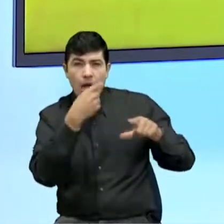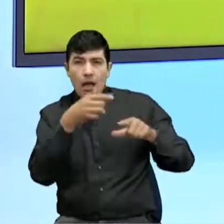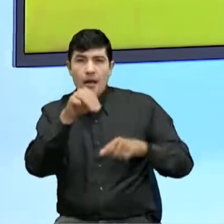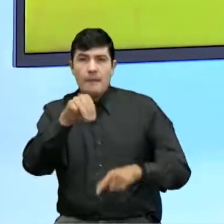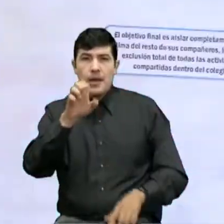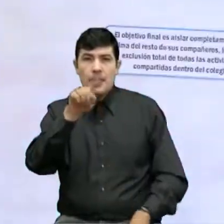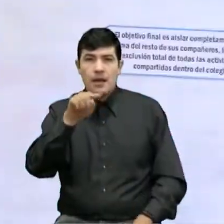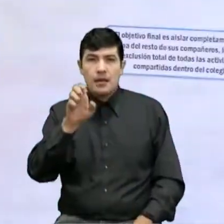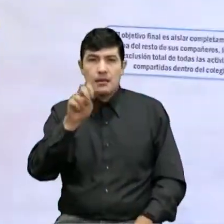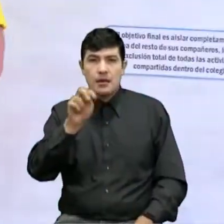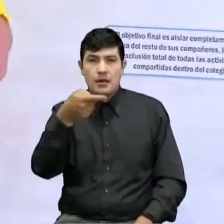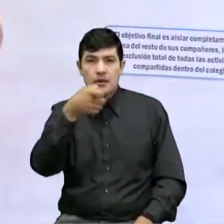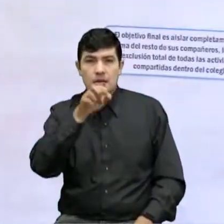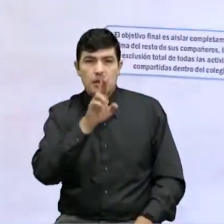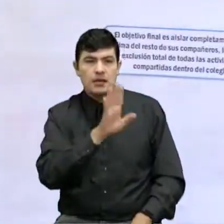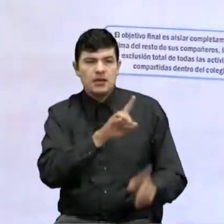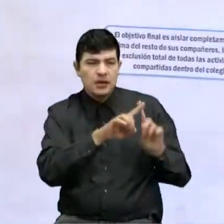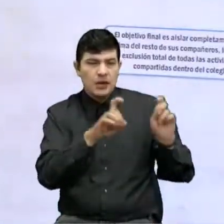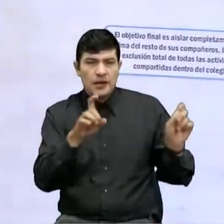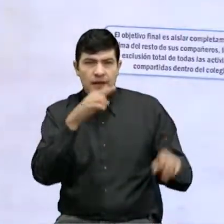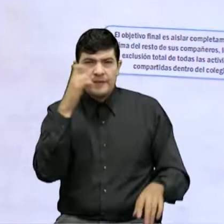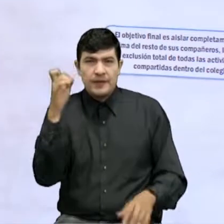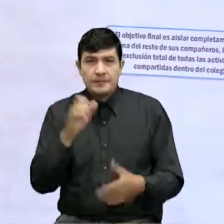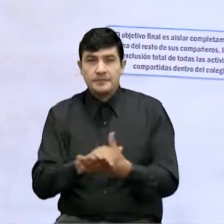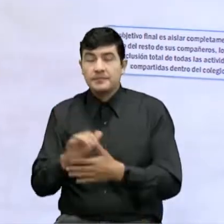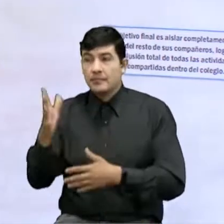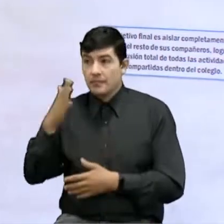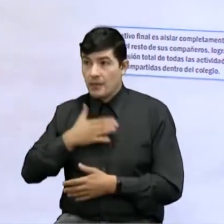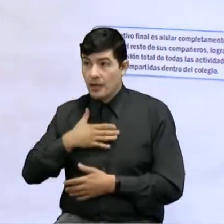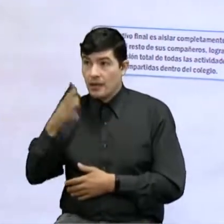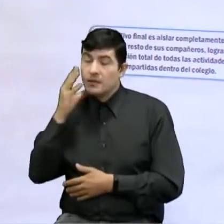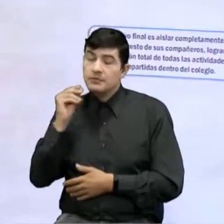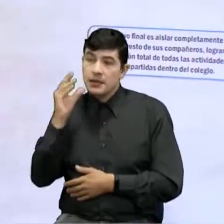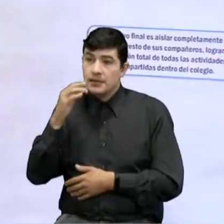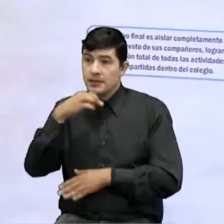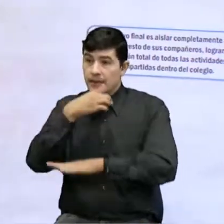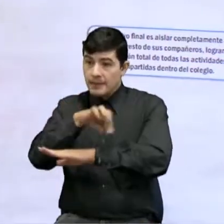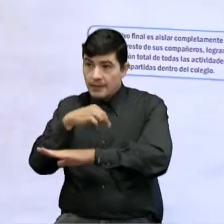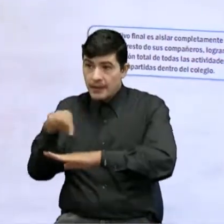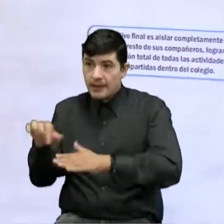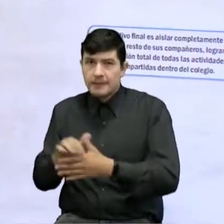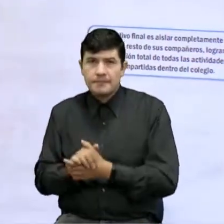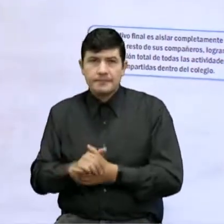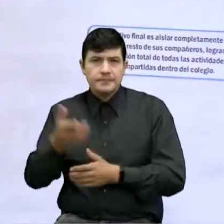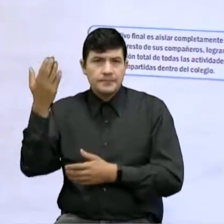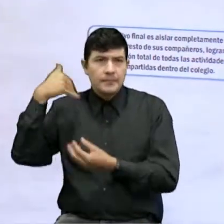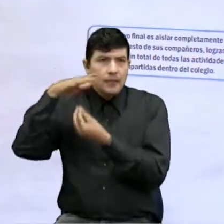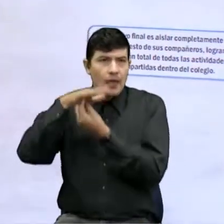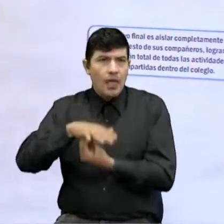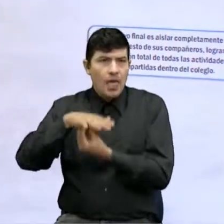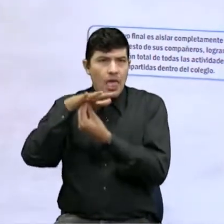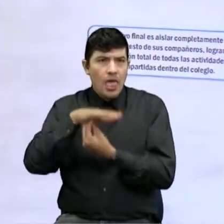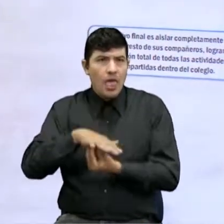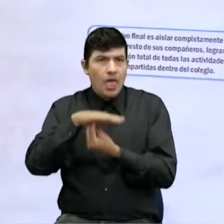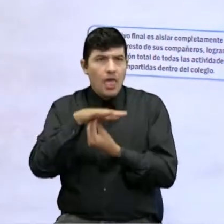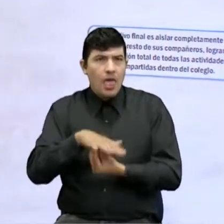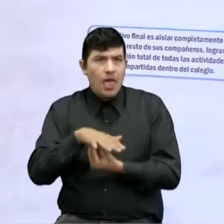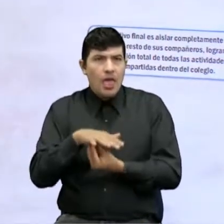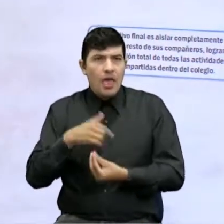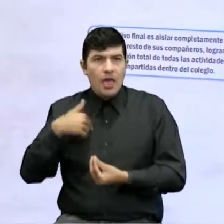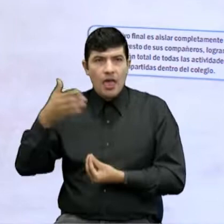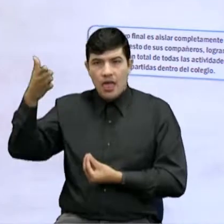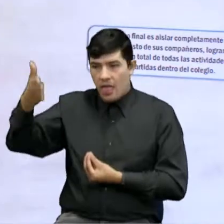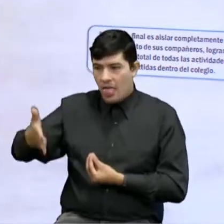Messenger. Ah, bueno, en mi caso, mi experiencia en primaria, pues me hacían bullying, me hacían acoso por la